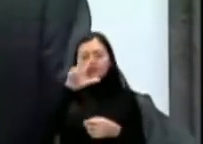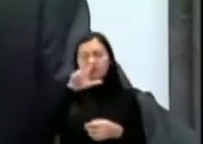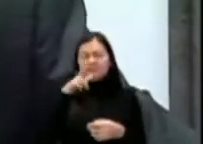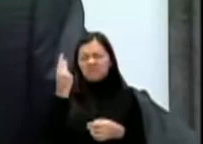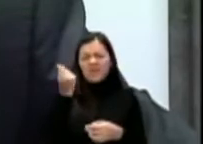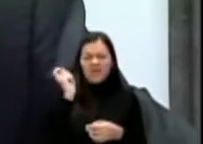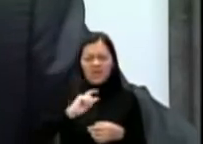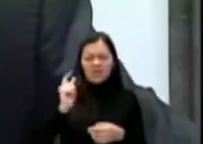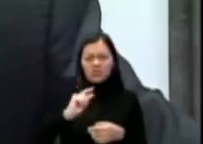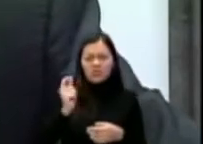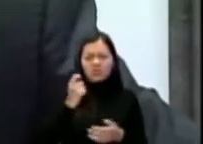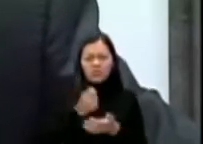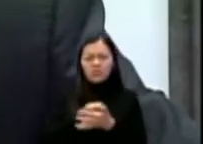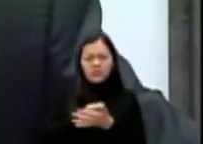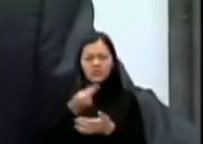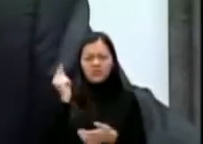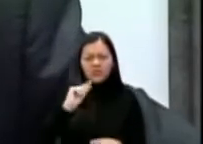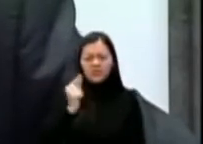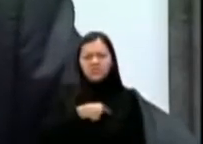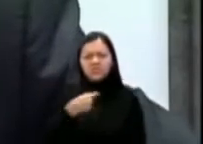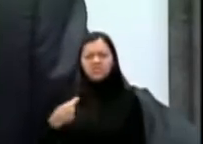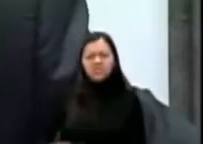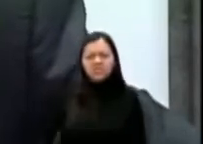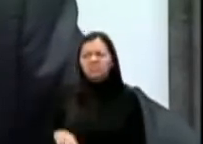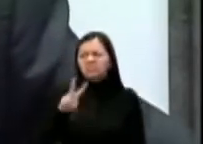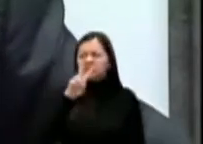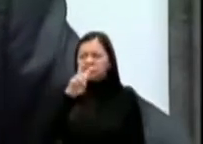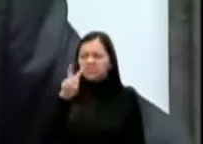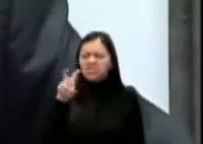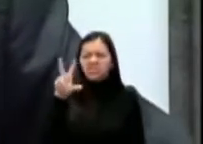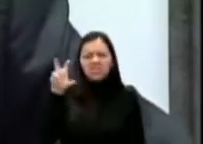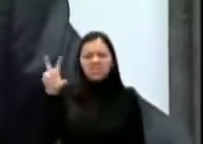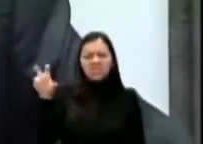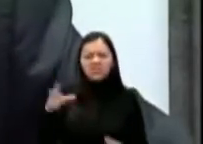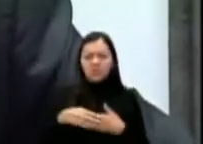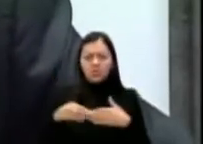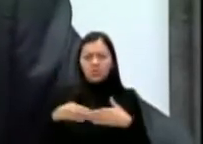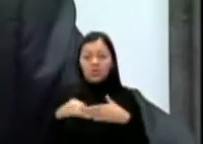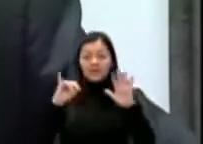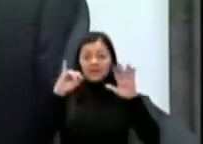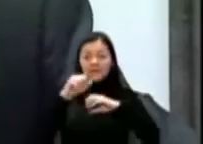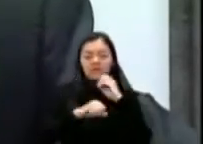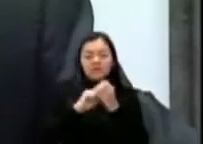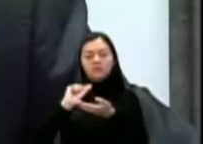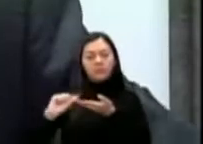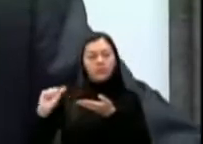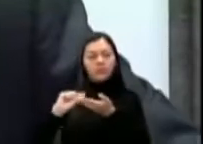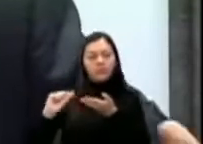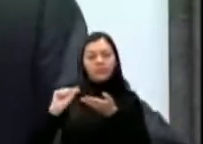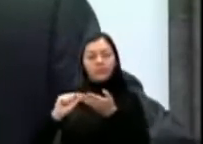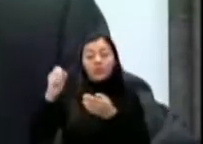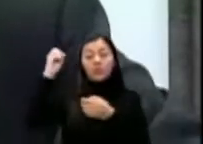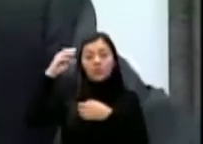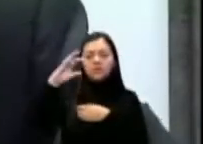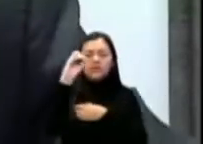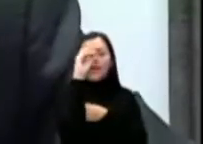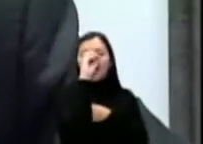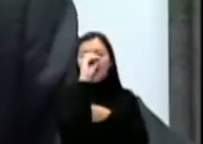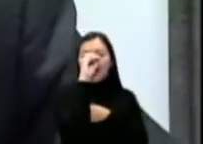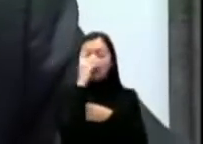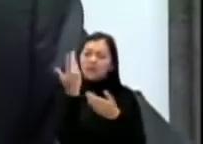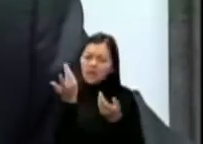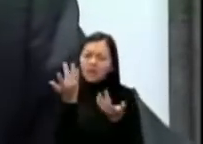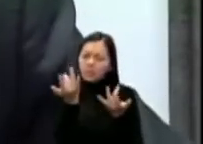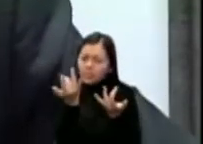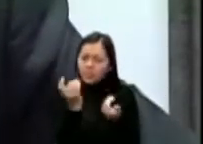ecuatorianos 200 200 300 dólares con financiamiento 6 años y pagando cero energía compañeros por favor que espera para